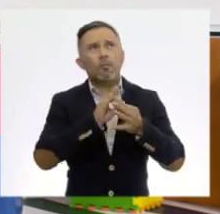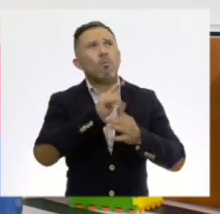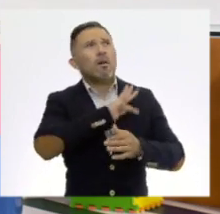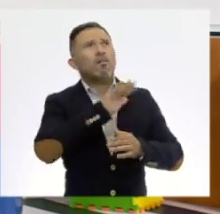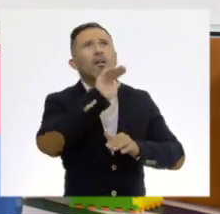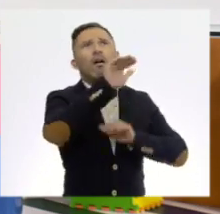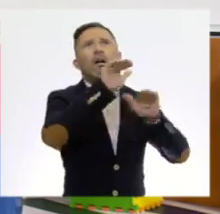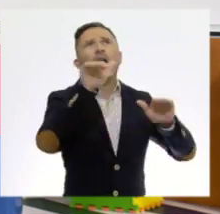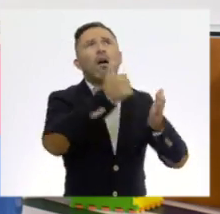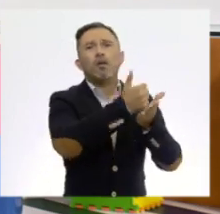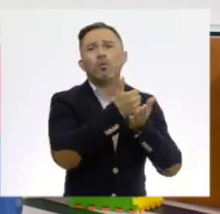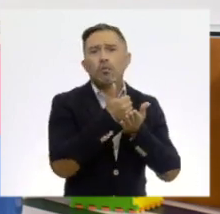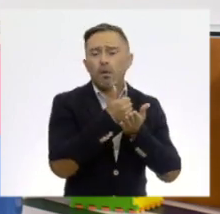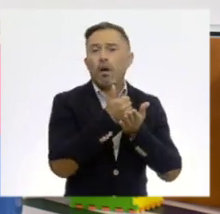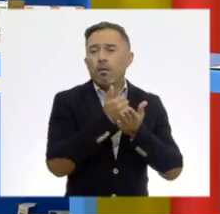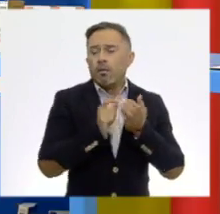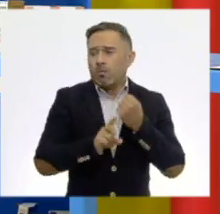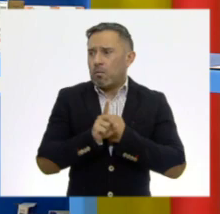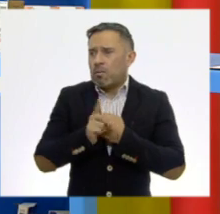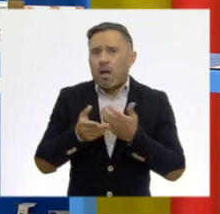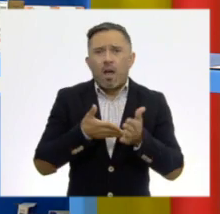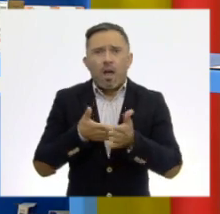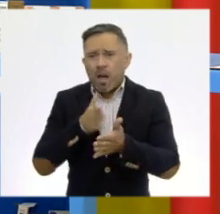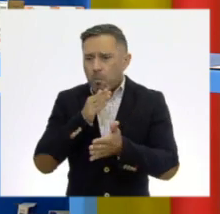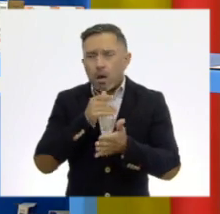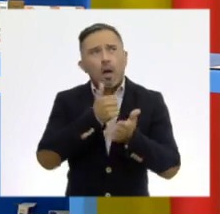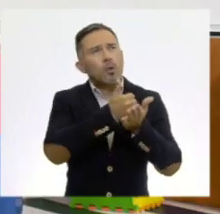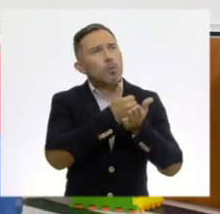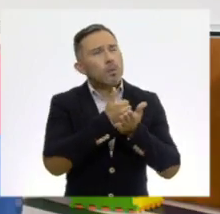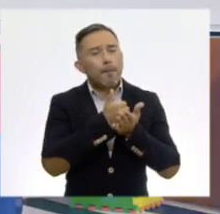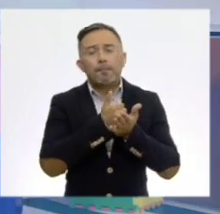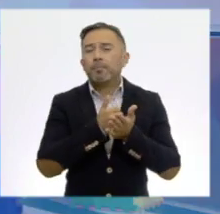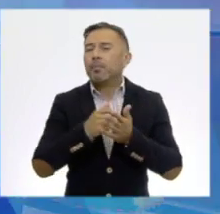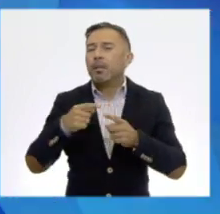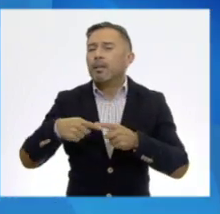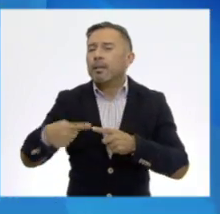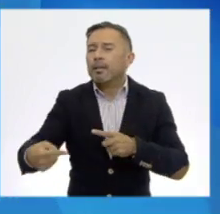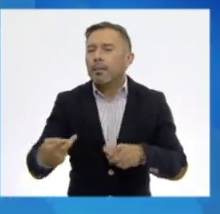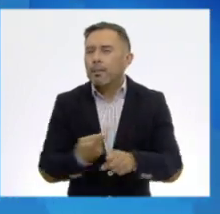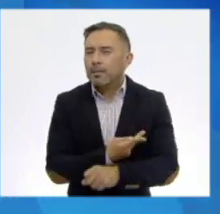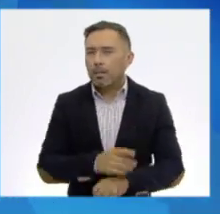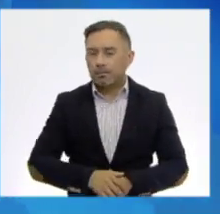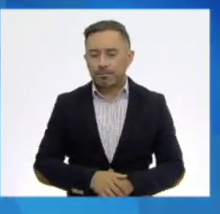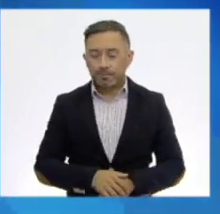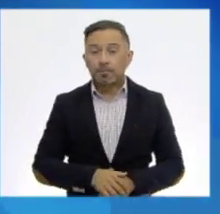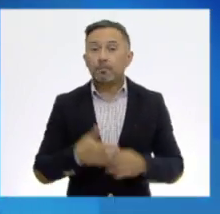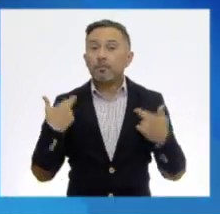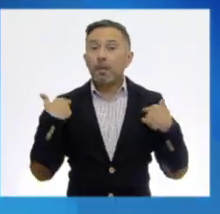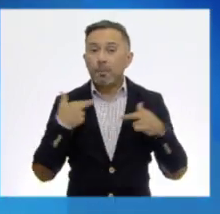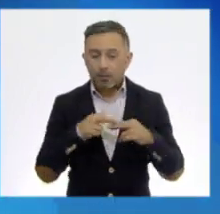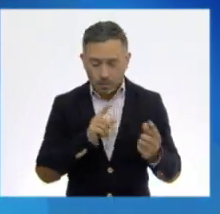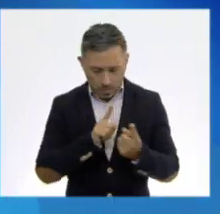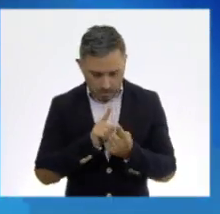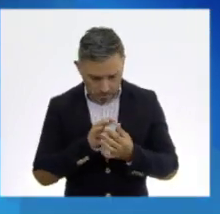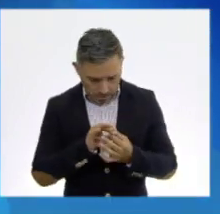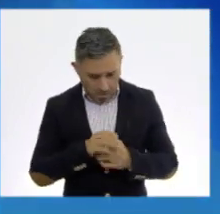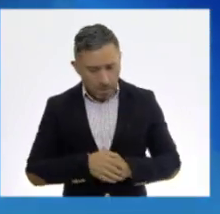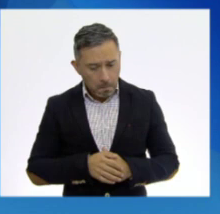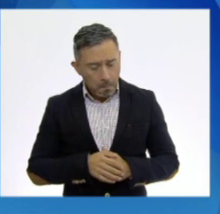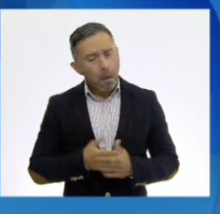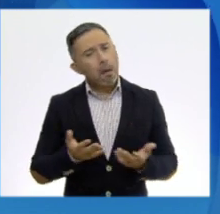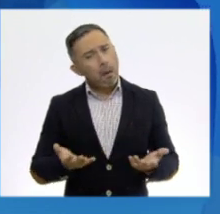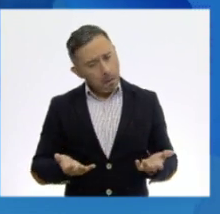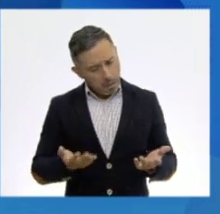salir de esta situación. ¿Y cuál puede ser entonces el resultado? La consecuencia sería entonces que la maestra te da una semana para que entregues